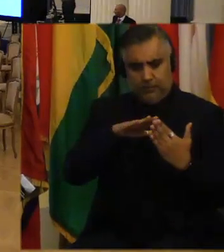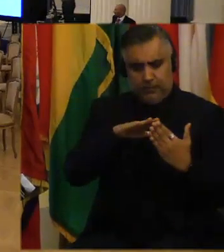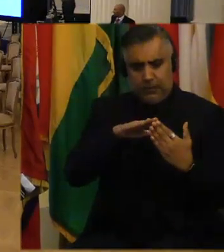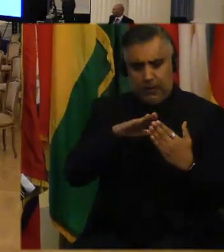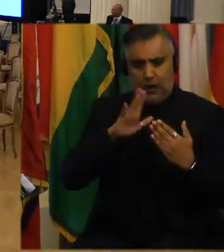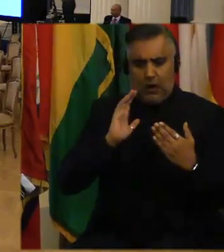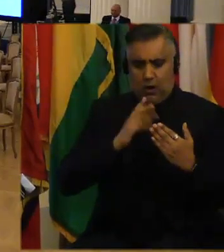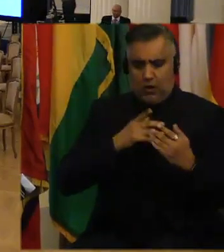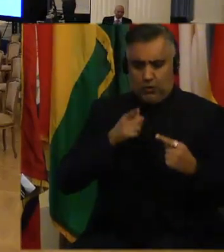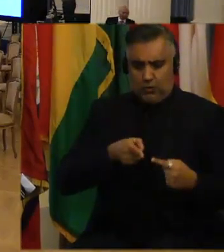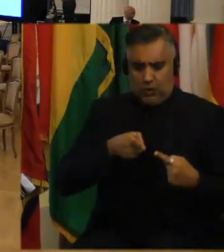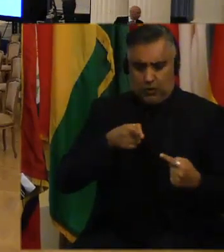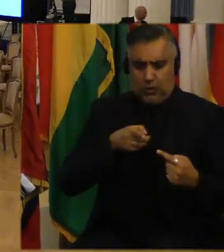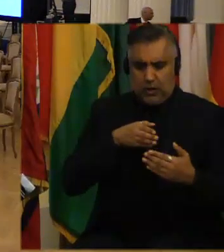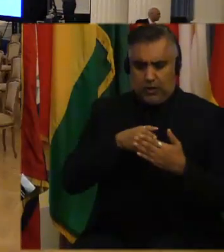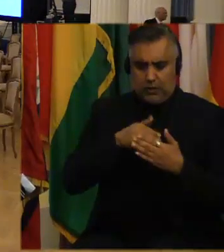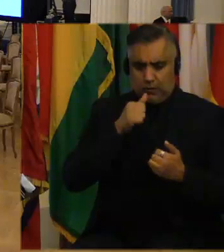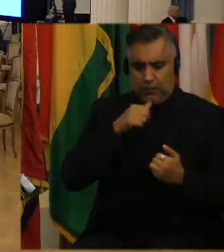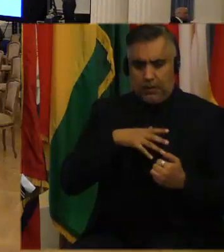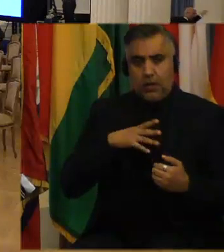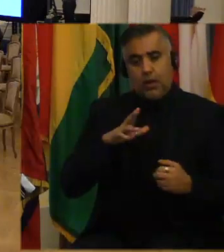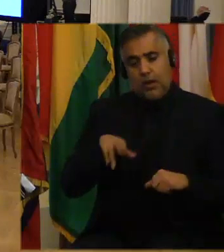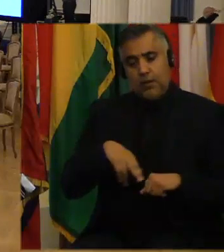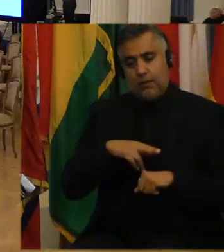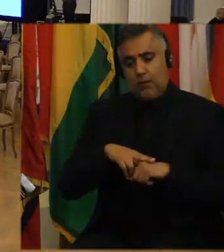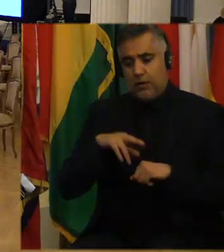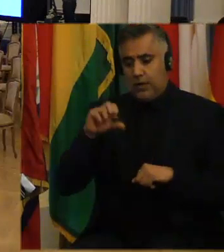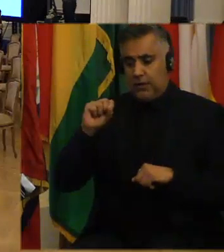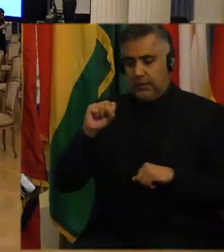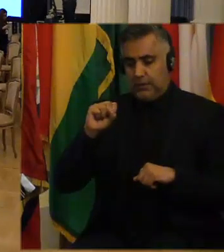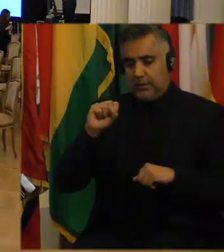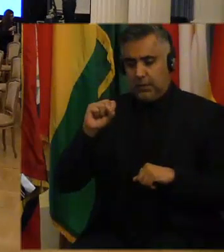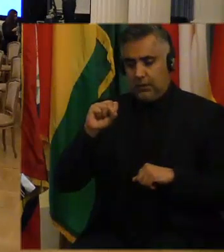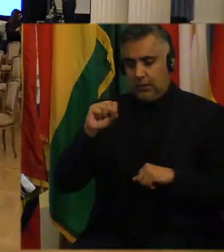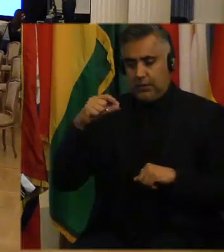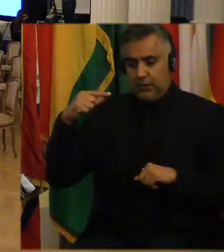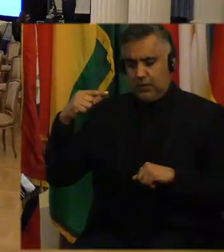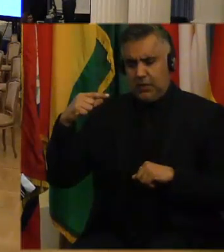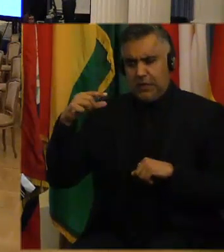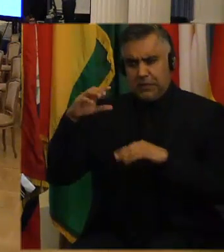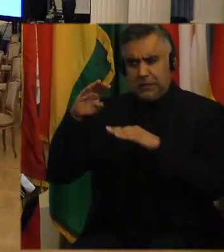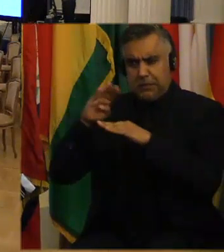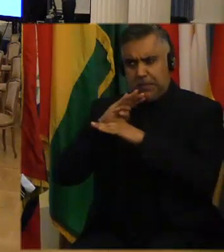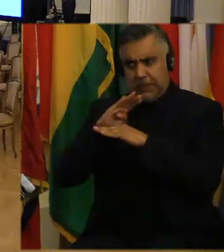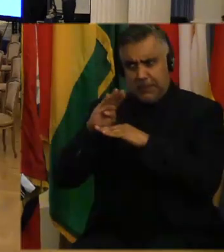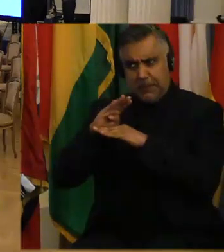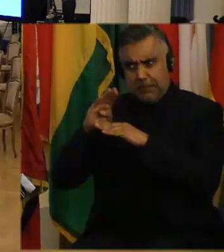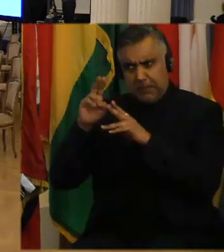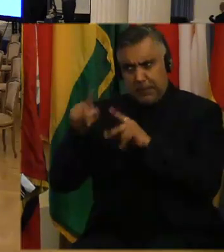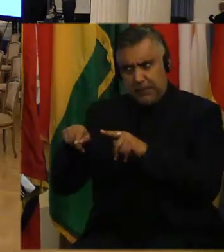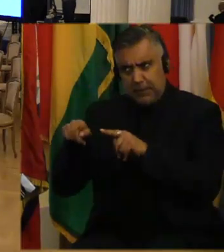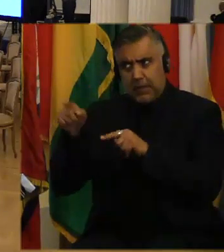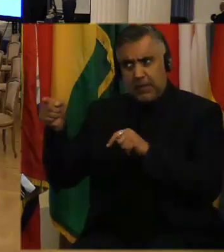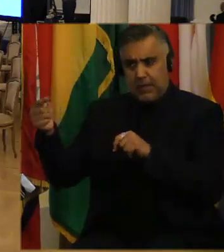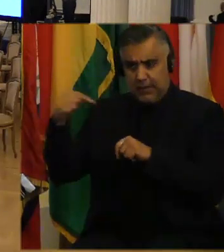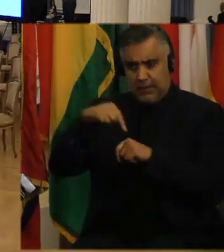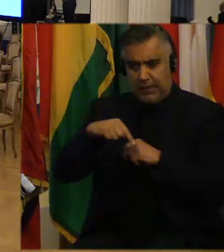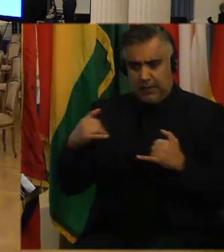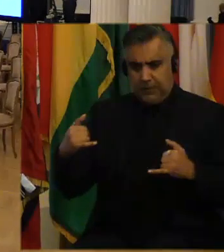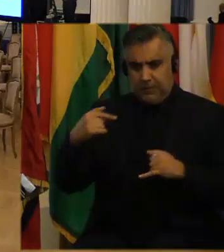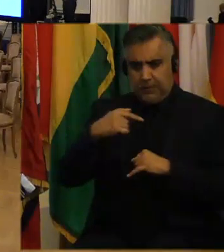agenda haya podido estar con nosotros hoy. Secretario, ¿le puedo dar la palabra?